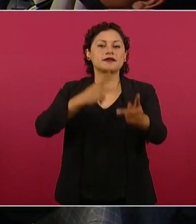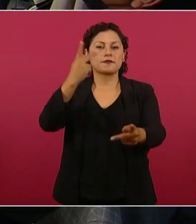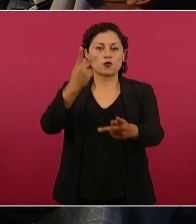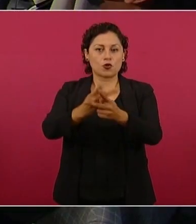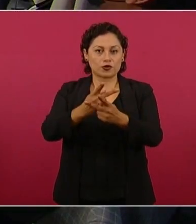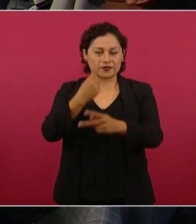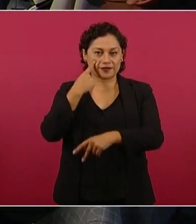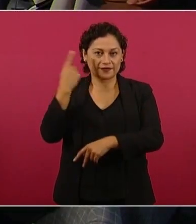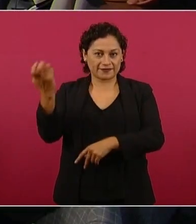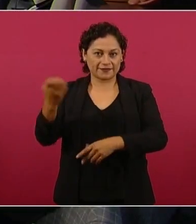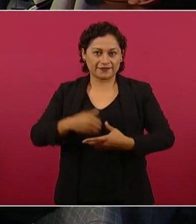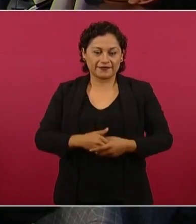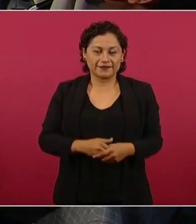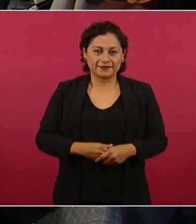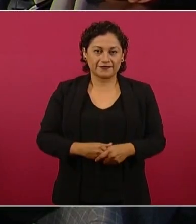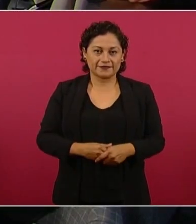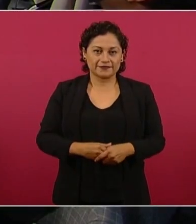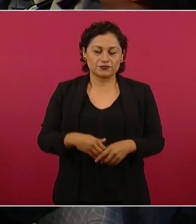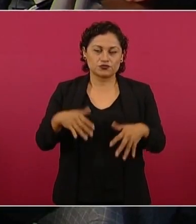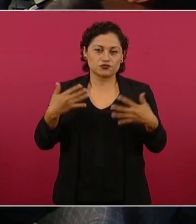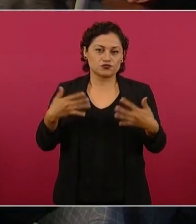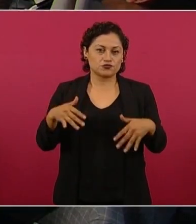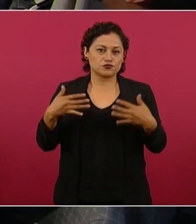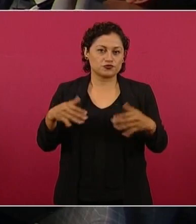Es buenísimo esto.